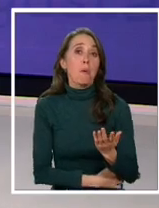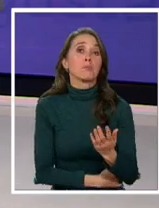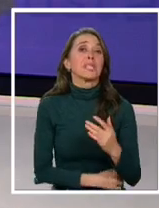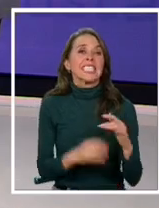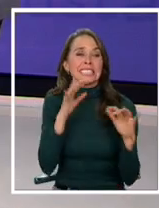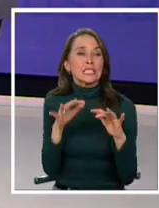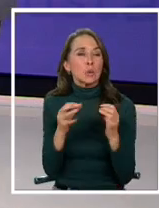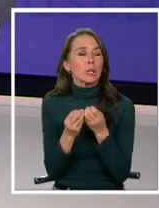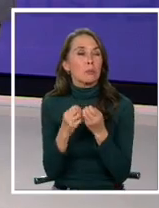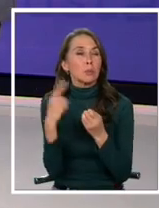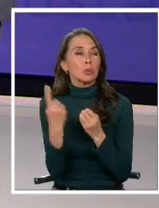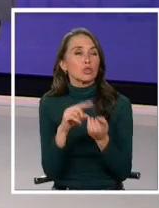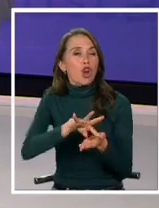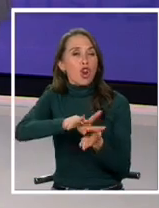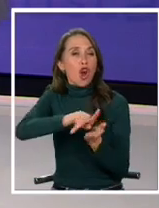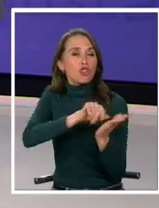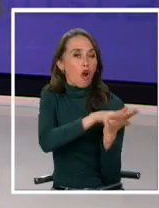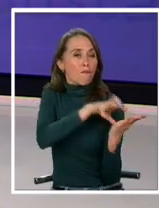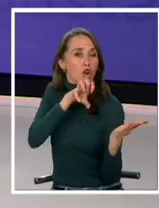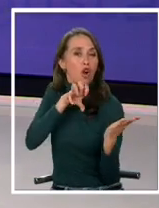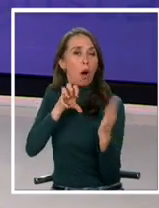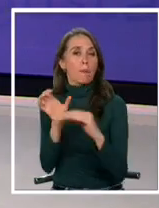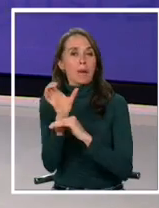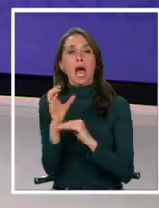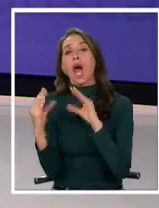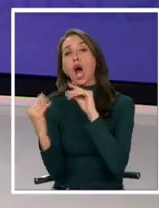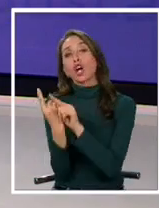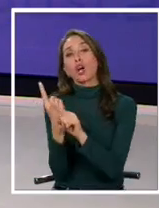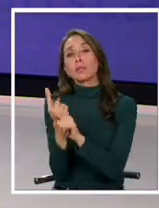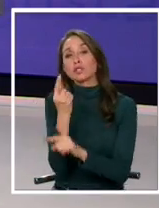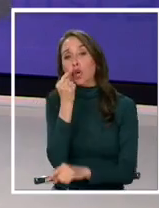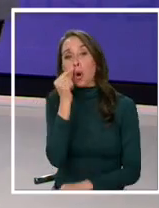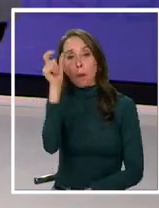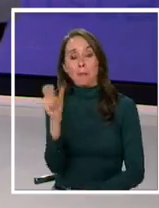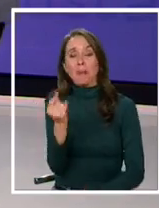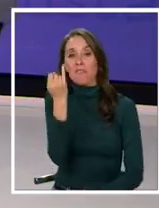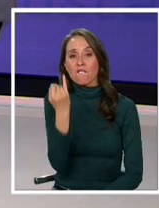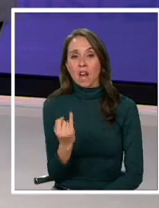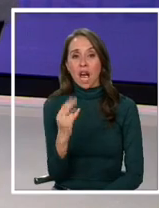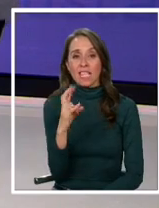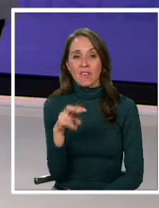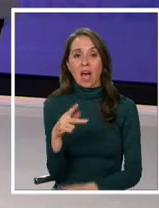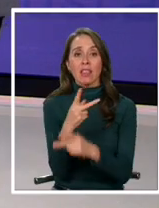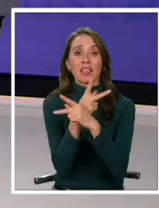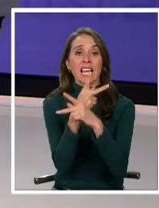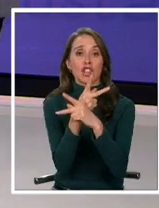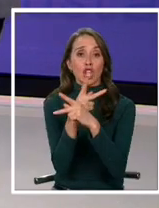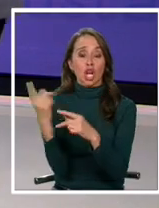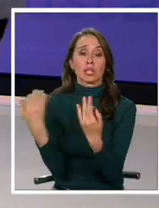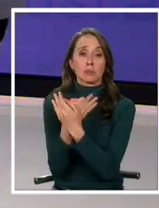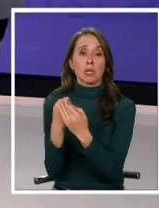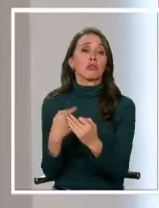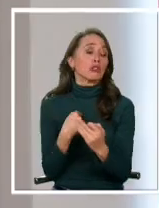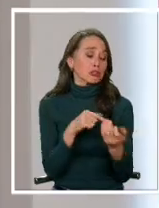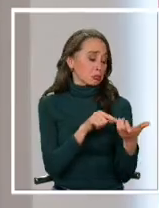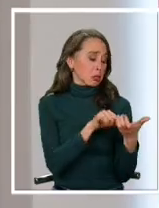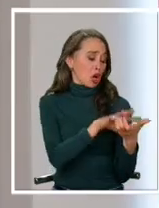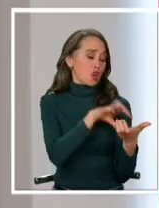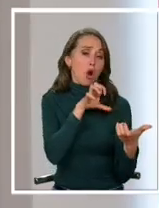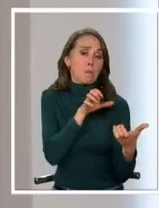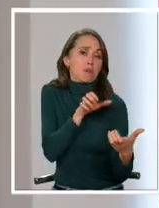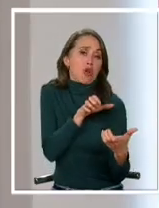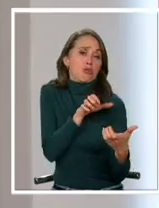sociales digámoslo eh Y nosotros conversamos con el Flaco Iván por por la misma aplicación por tiktok nos explicó que lo subió sin ninguna